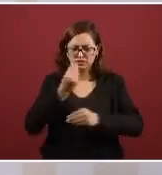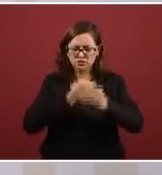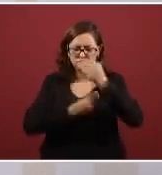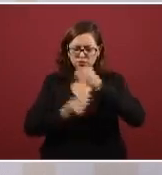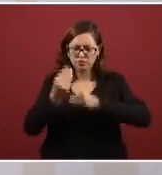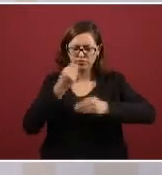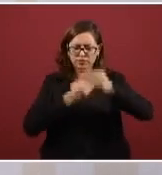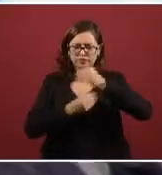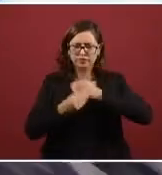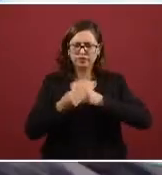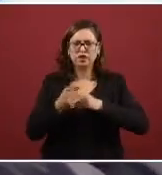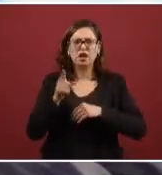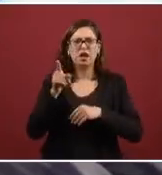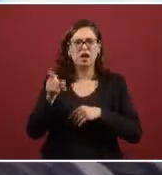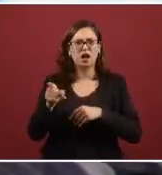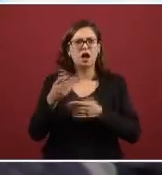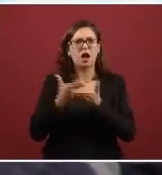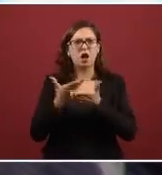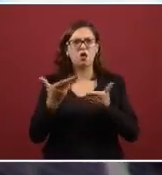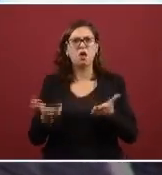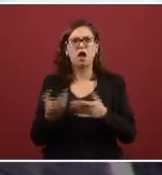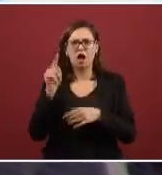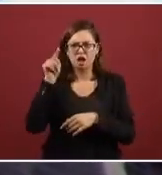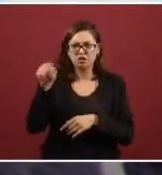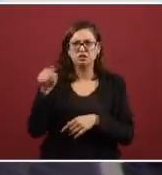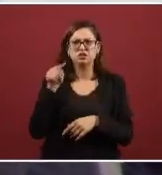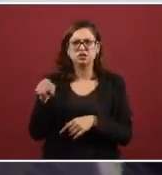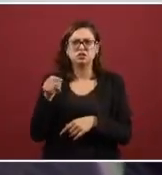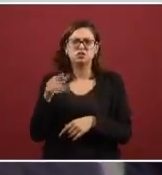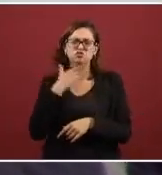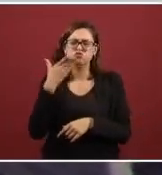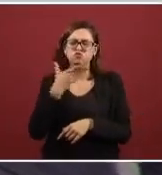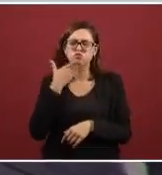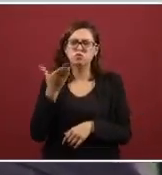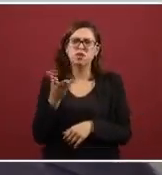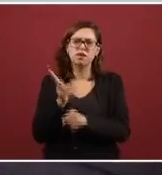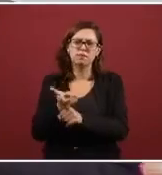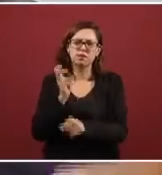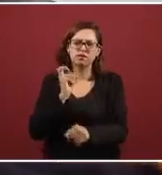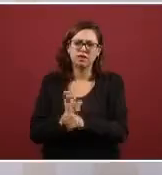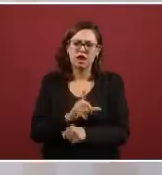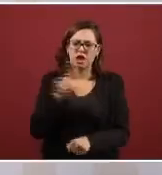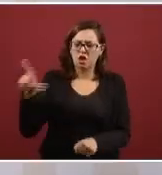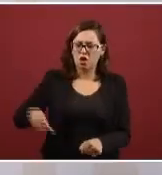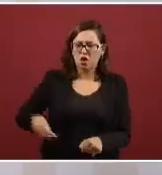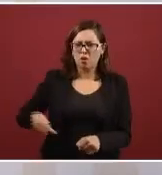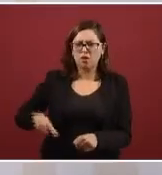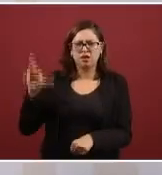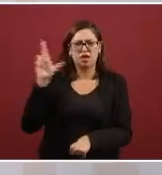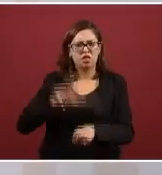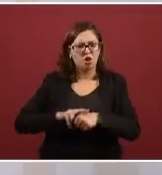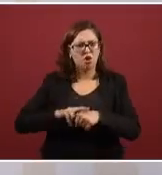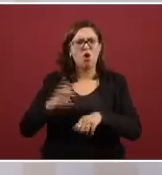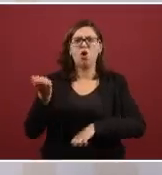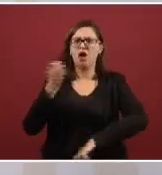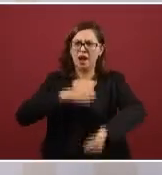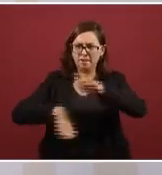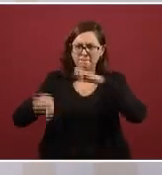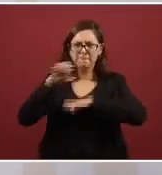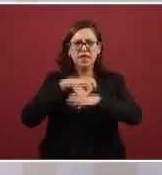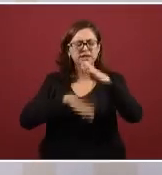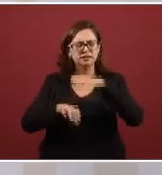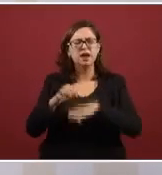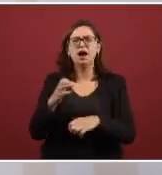Allí hemos tenido reuniones con gobernadores, con empresarios. Yo he publicado